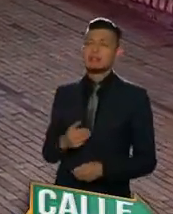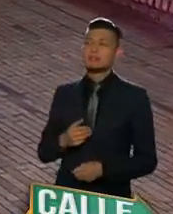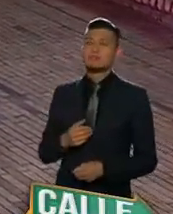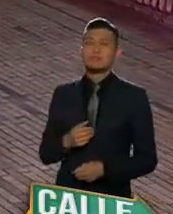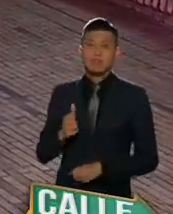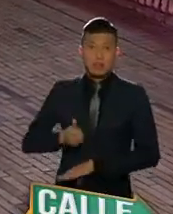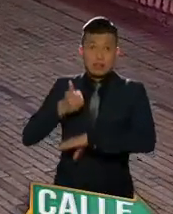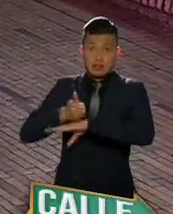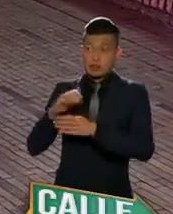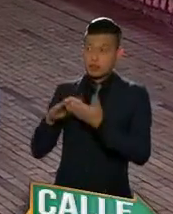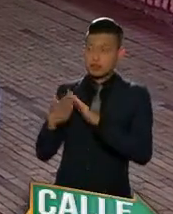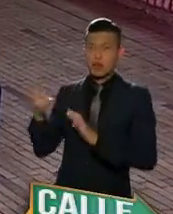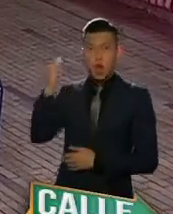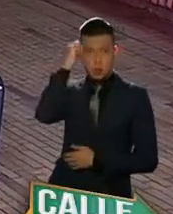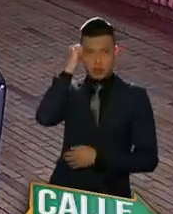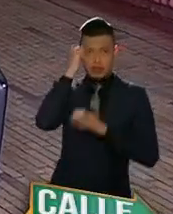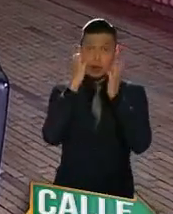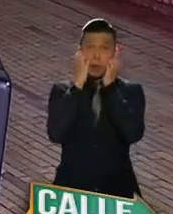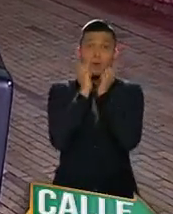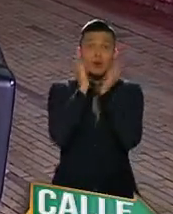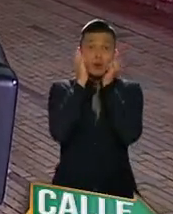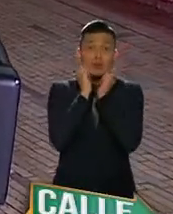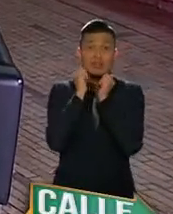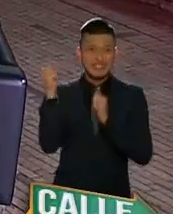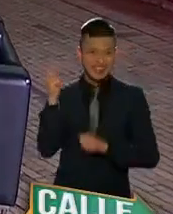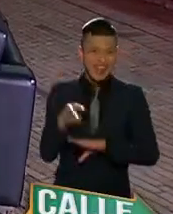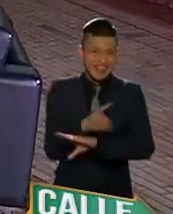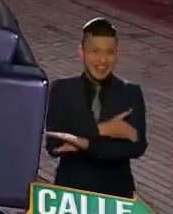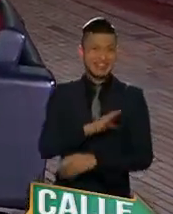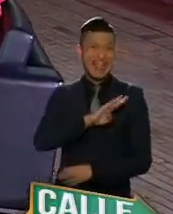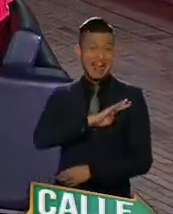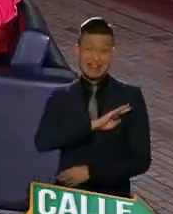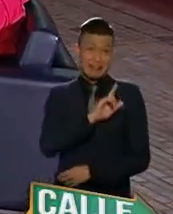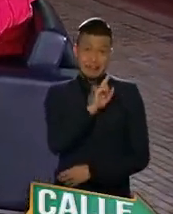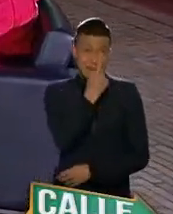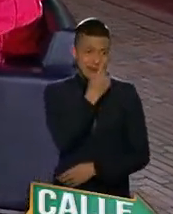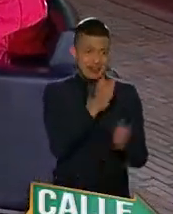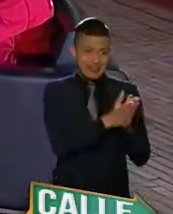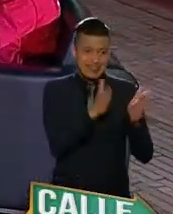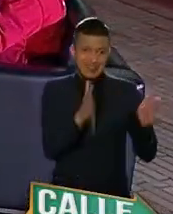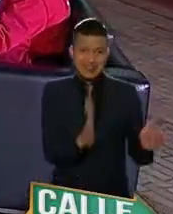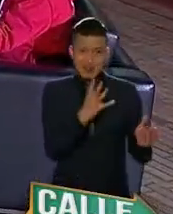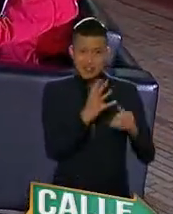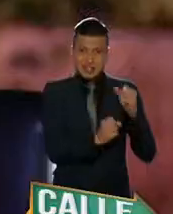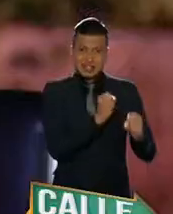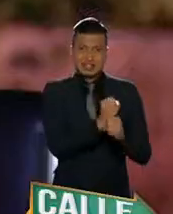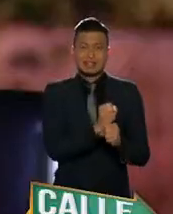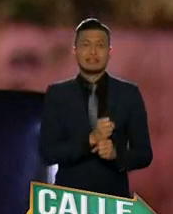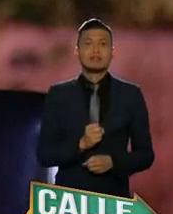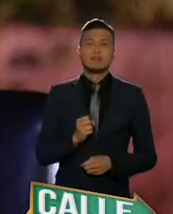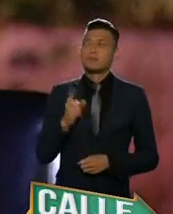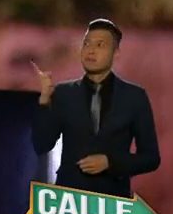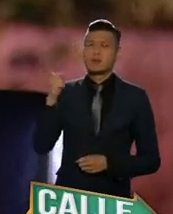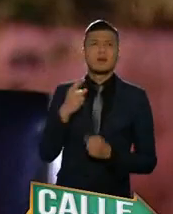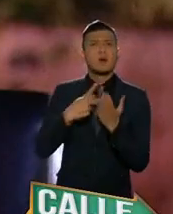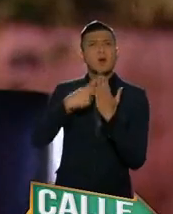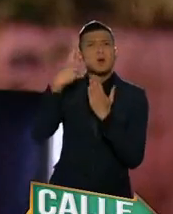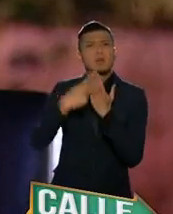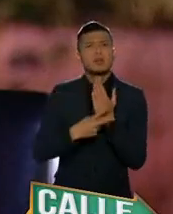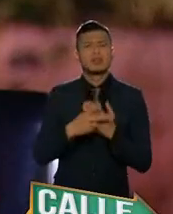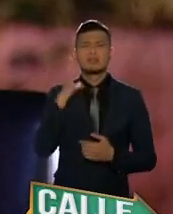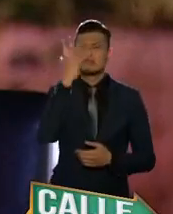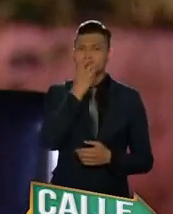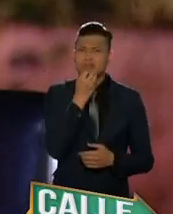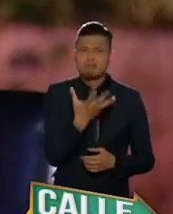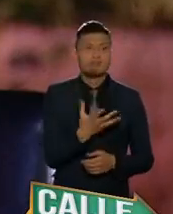al profe Mocus, ¿sí? que había sido alcalde en su primer periodo, un programa bellísimo que recuerda a la ciudadanía, me lo nombran siempre que voy a